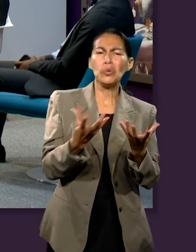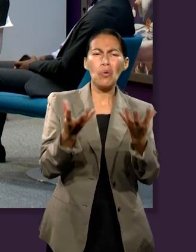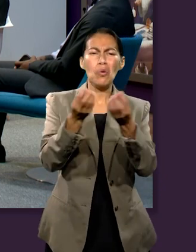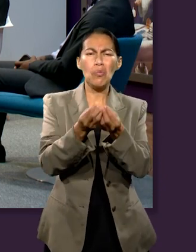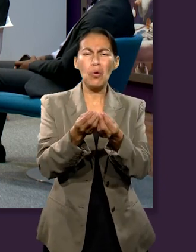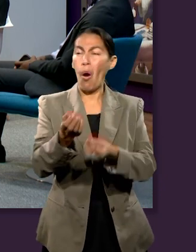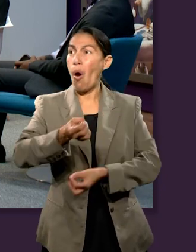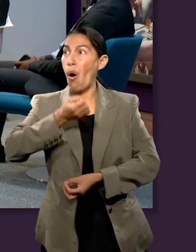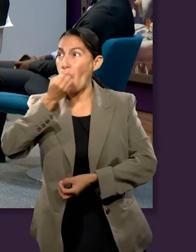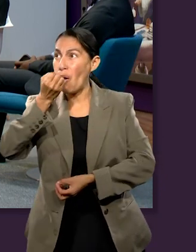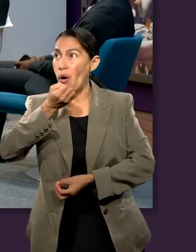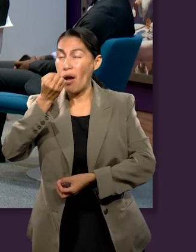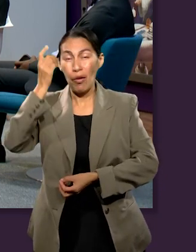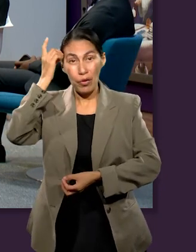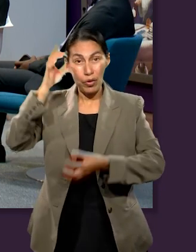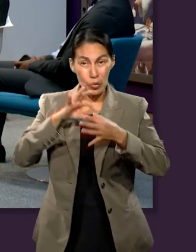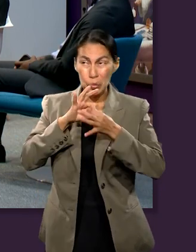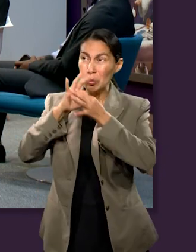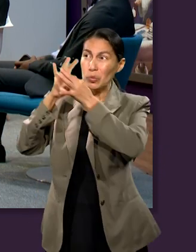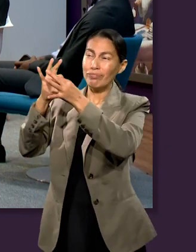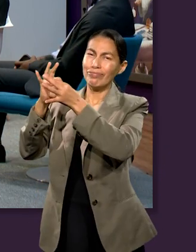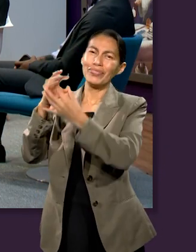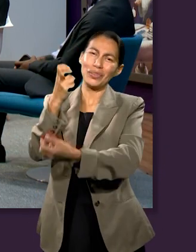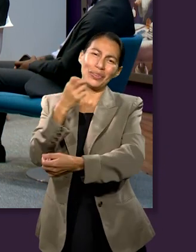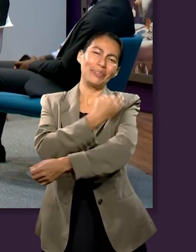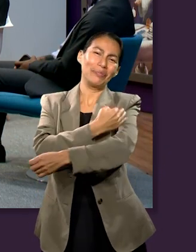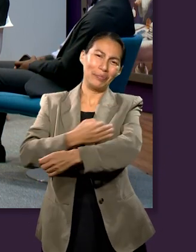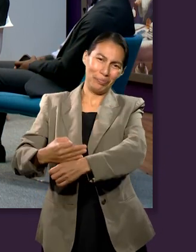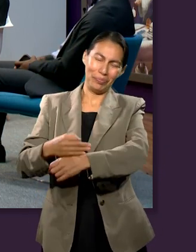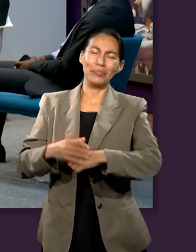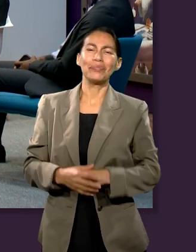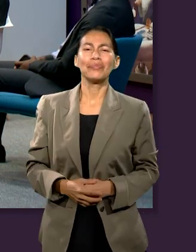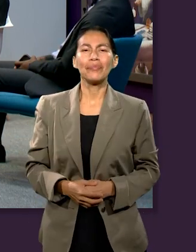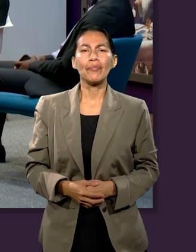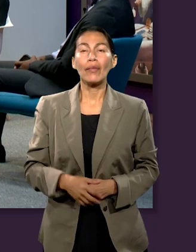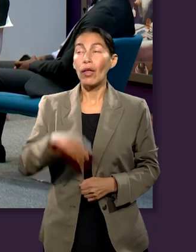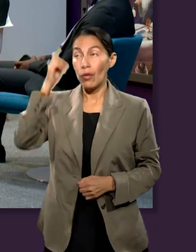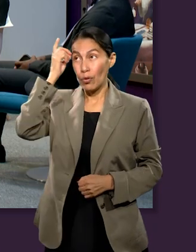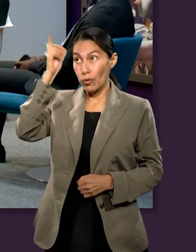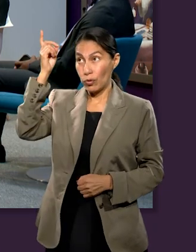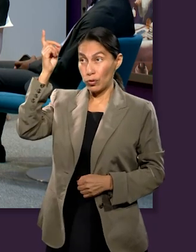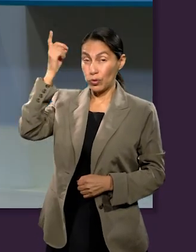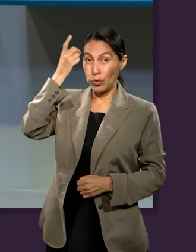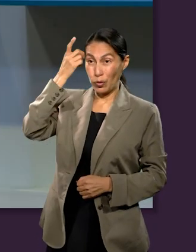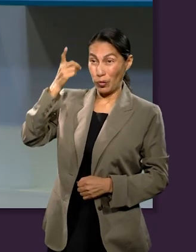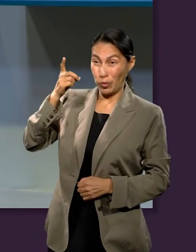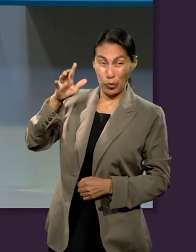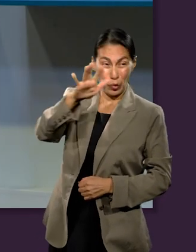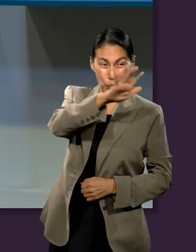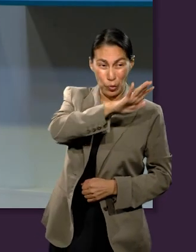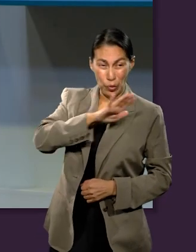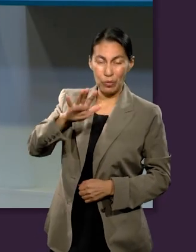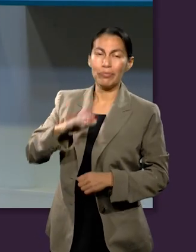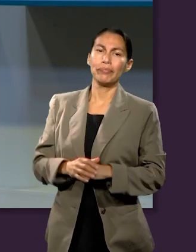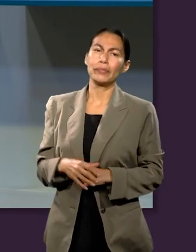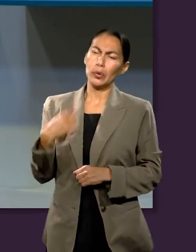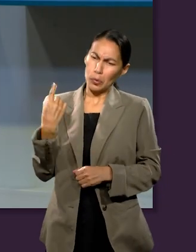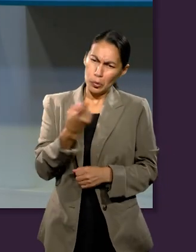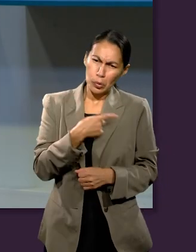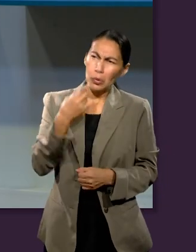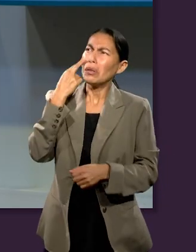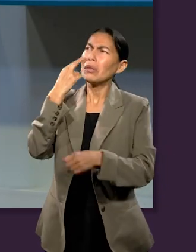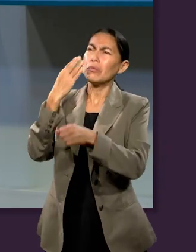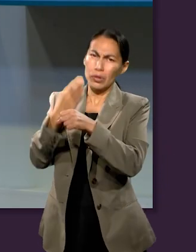uno hemos mencionado también la importancia de reconocer que Dios es el dueño de todo y que tenemos